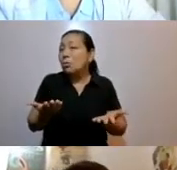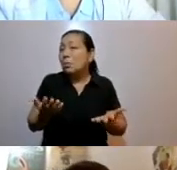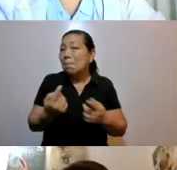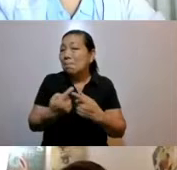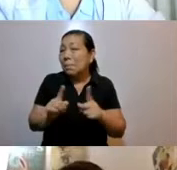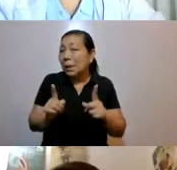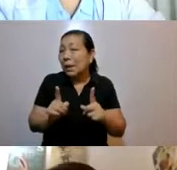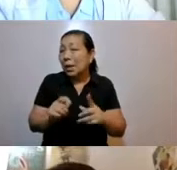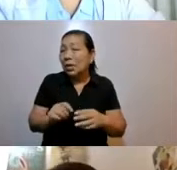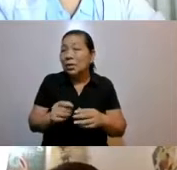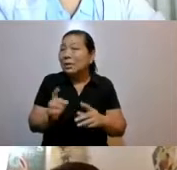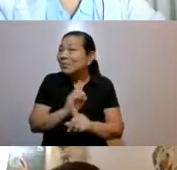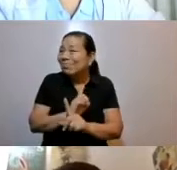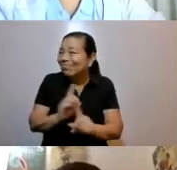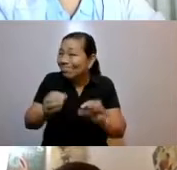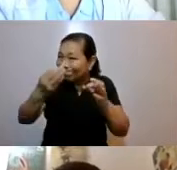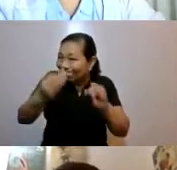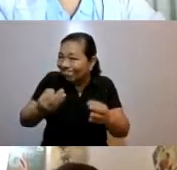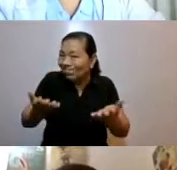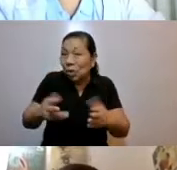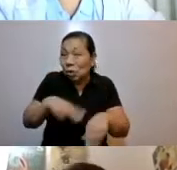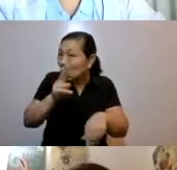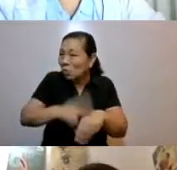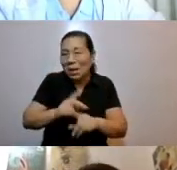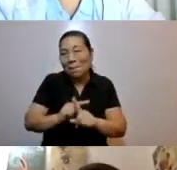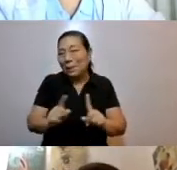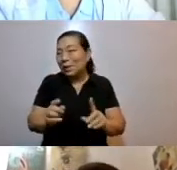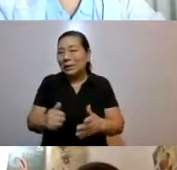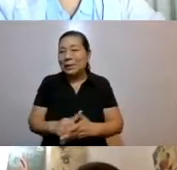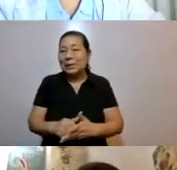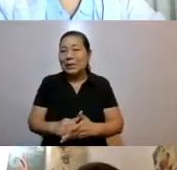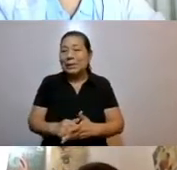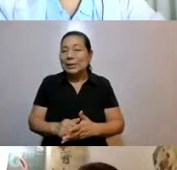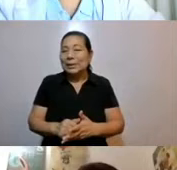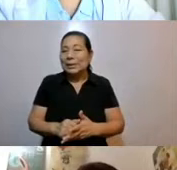embargo, tampoco es algo normal.